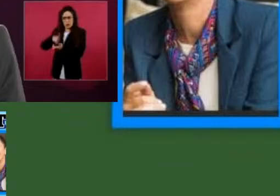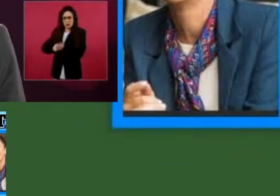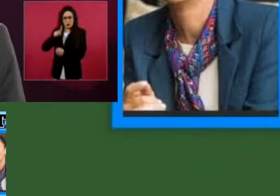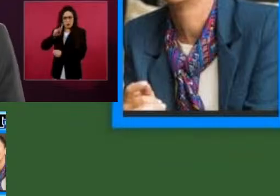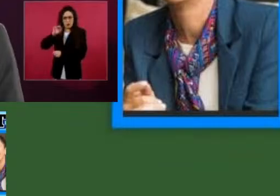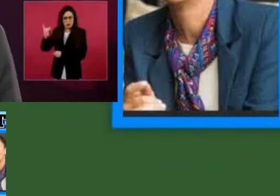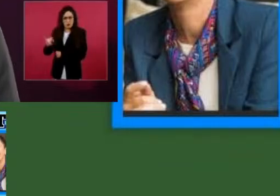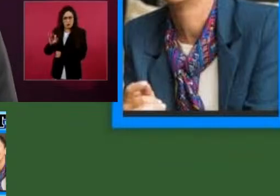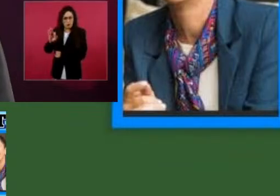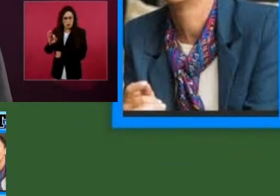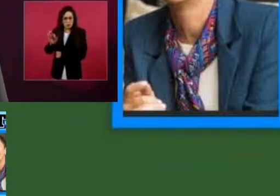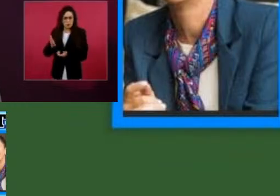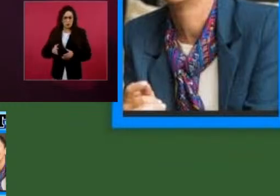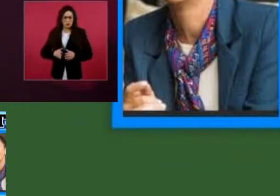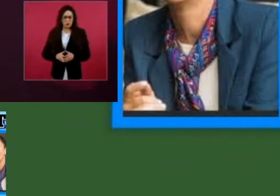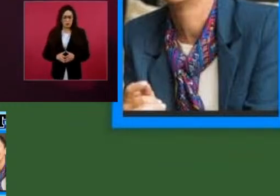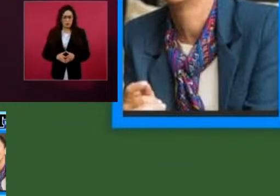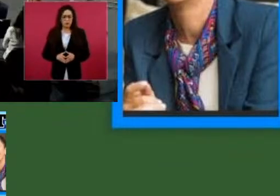que